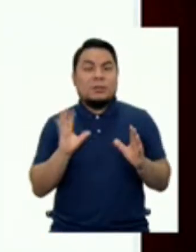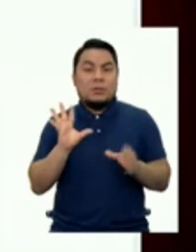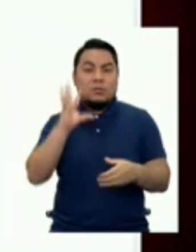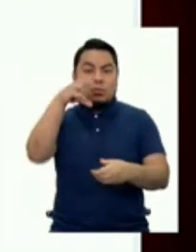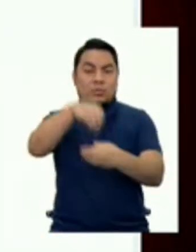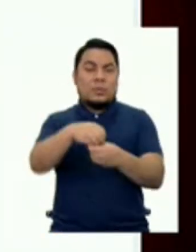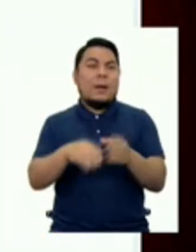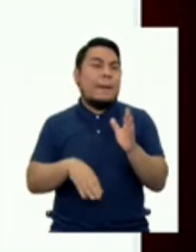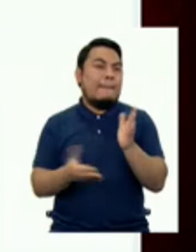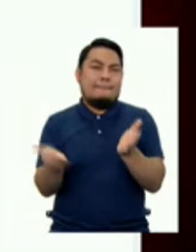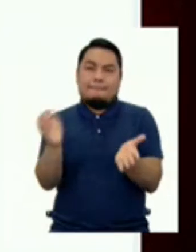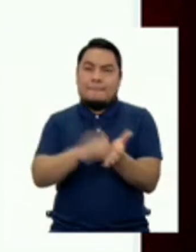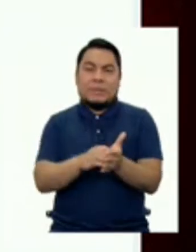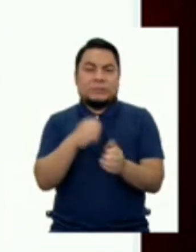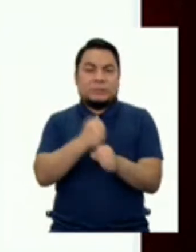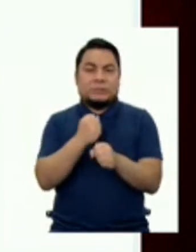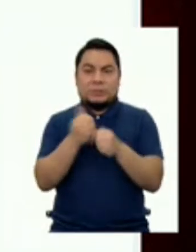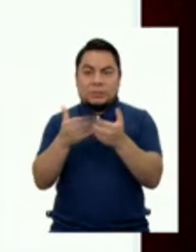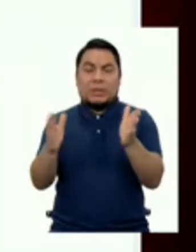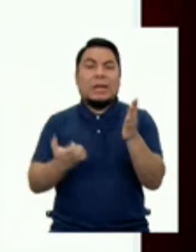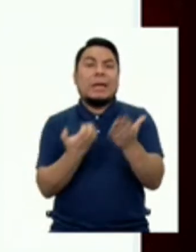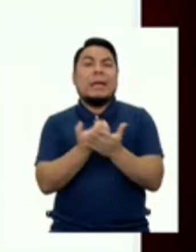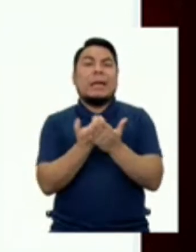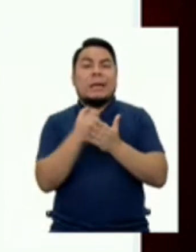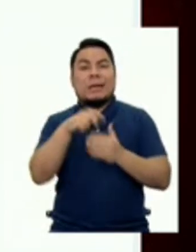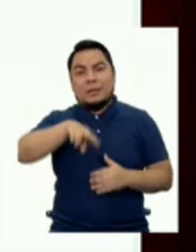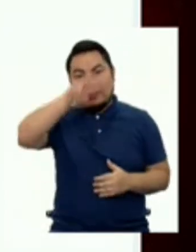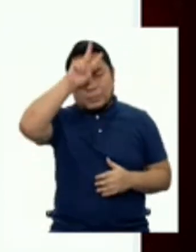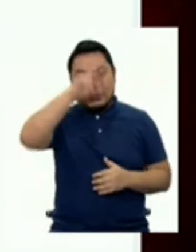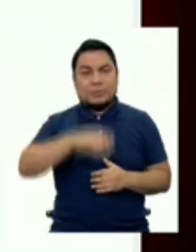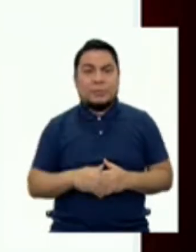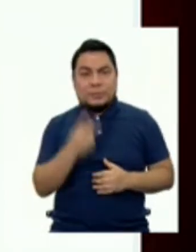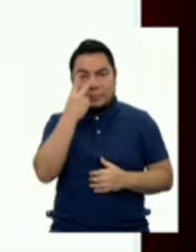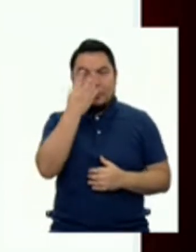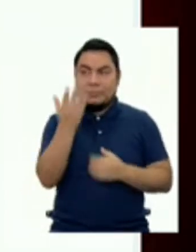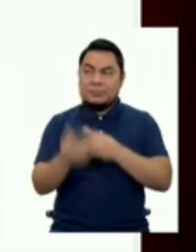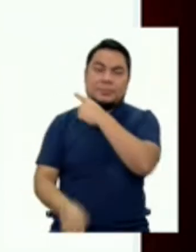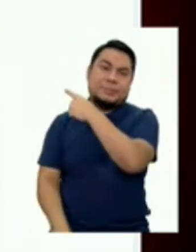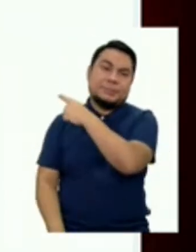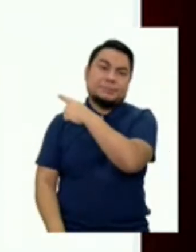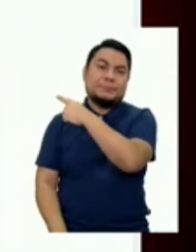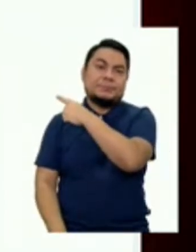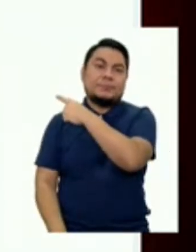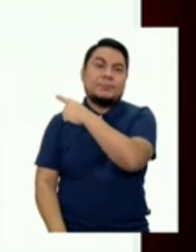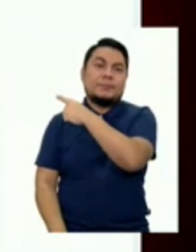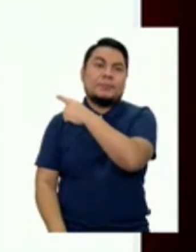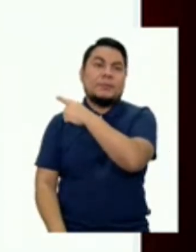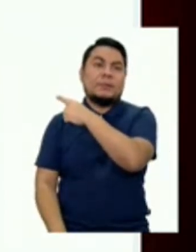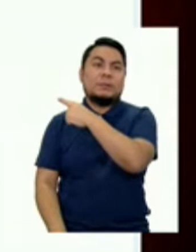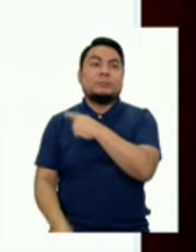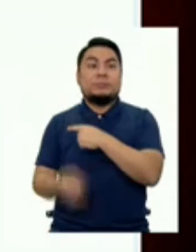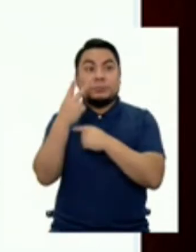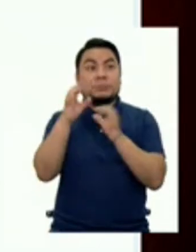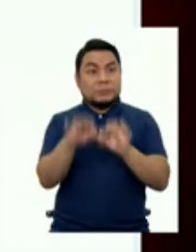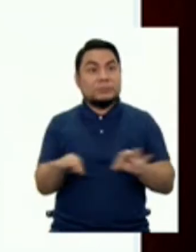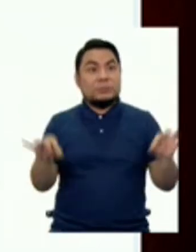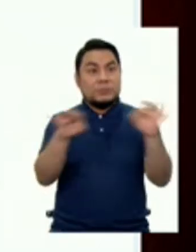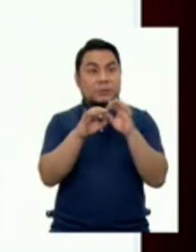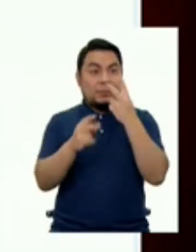incorporar más actividades a la economía de nuestro país, ¿no? Ahí podemos apreciar, es importante verlo.